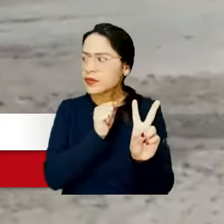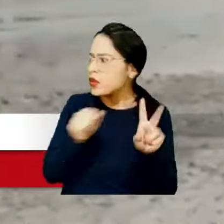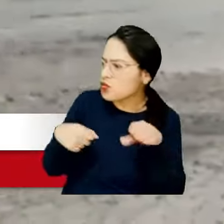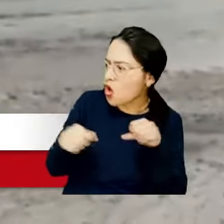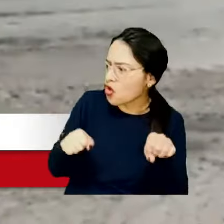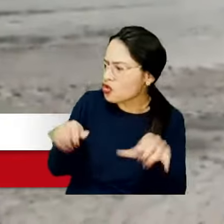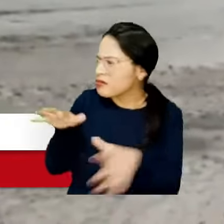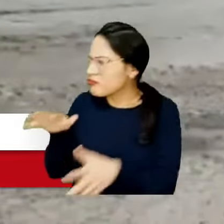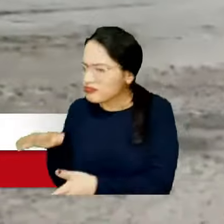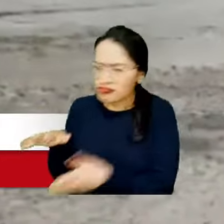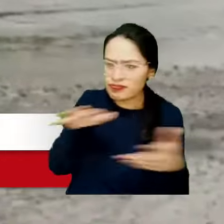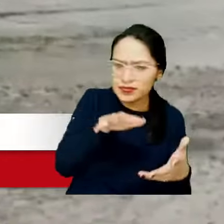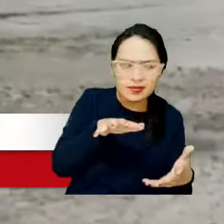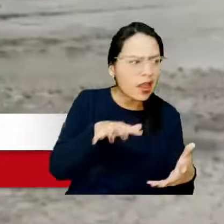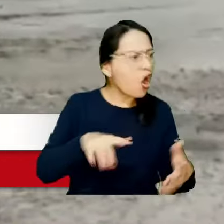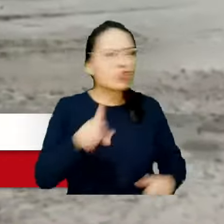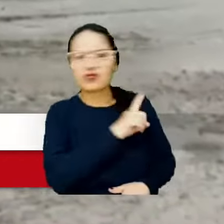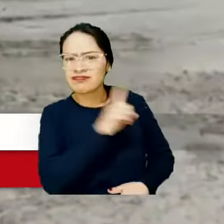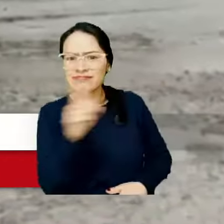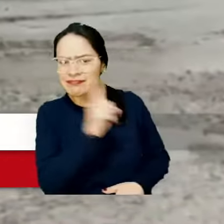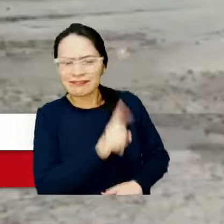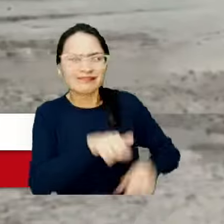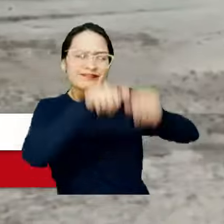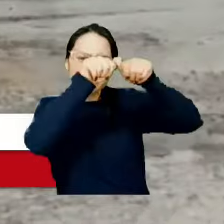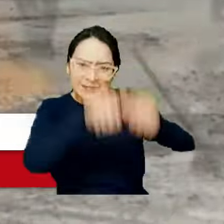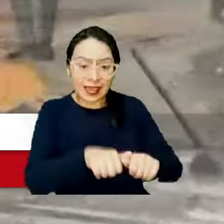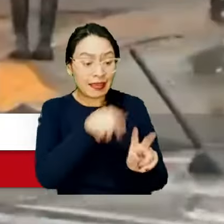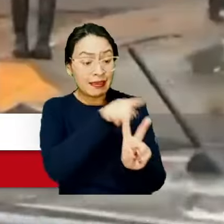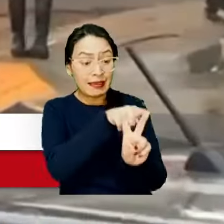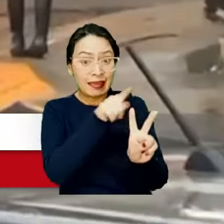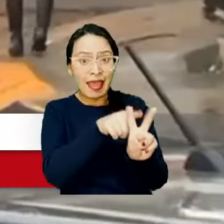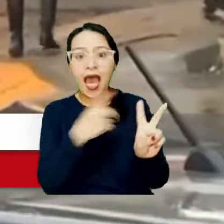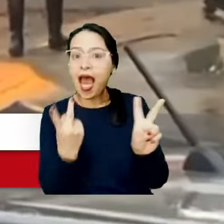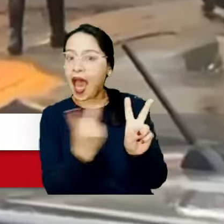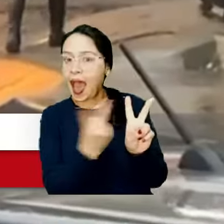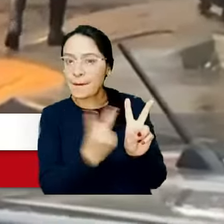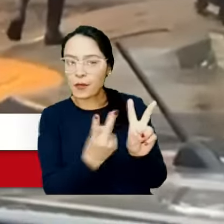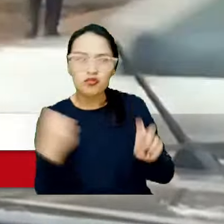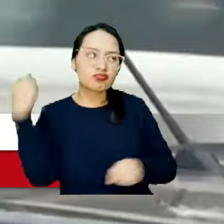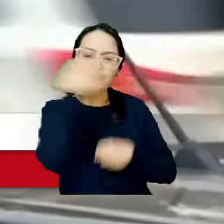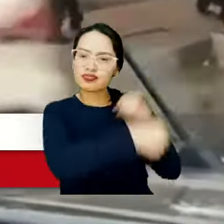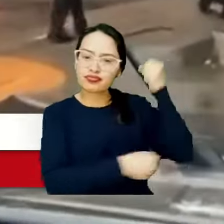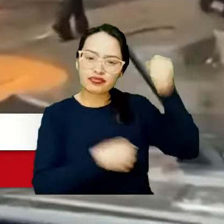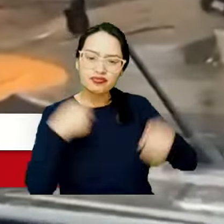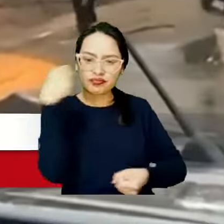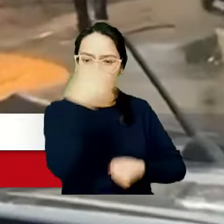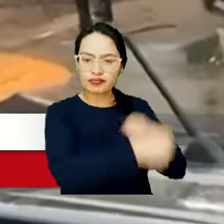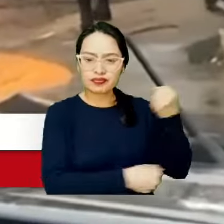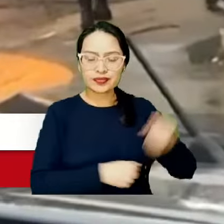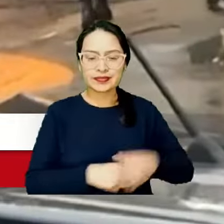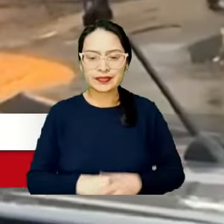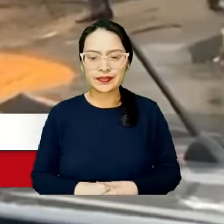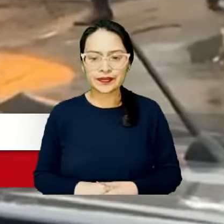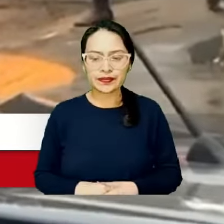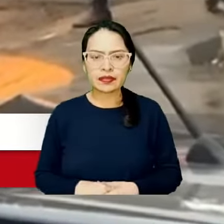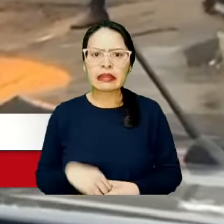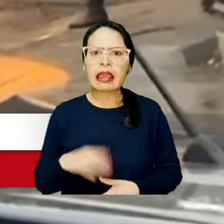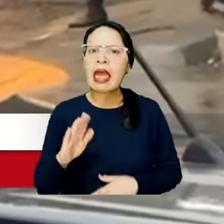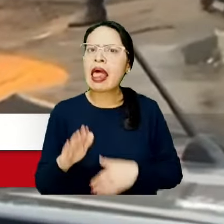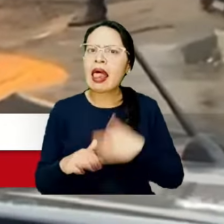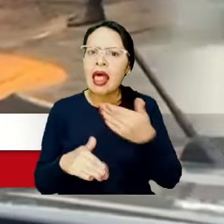moradores no se lo permitieron y le propinaron varios golpes. De la nada comienza a llegar otro vuelta, no